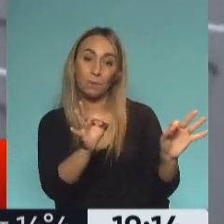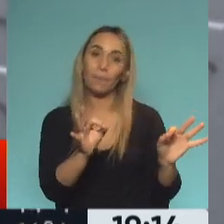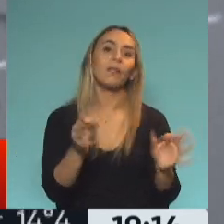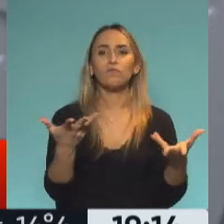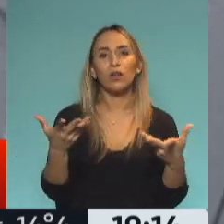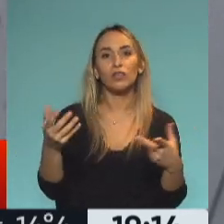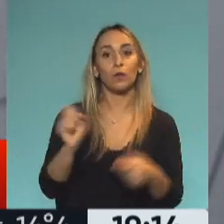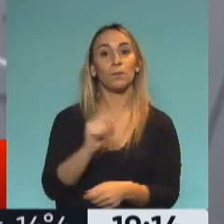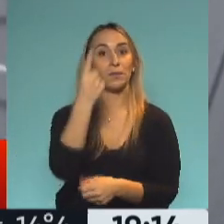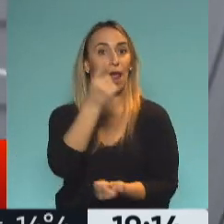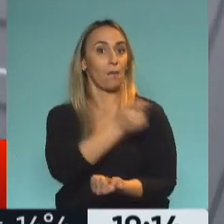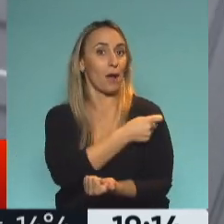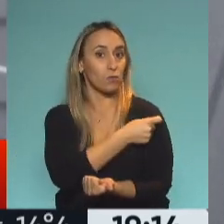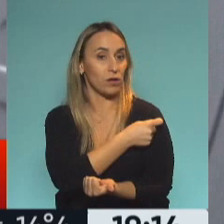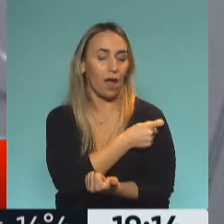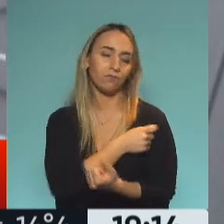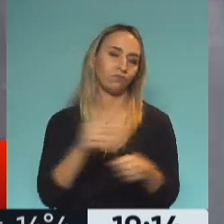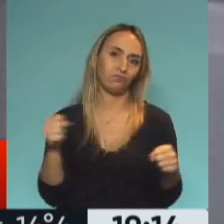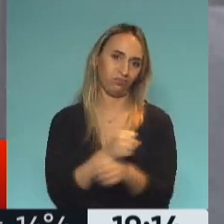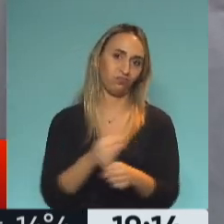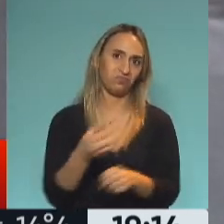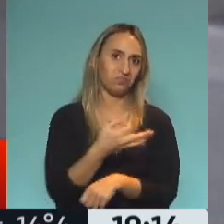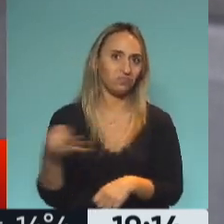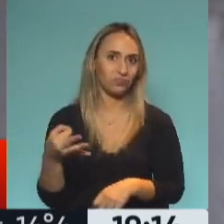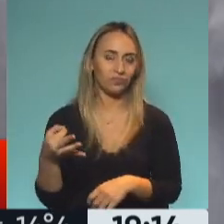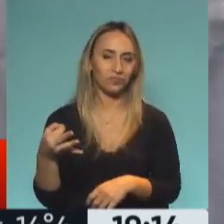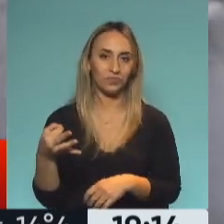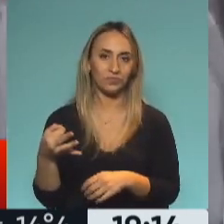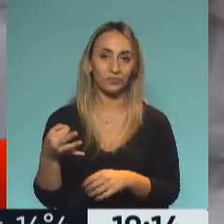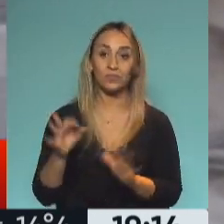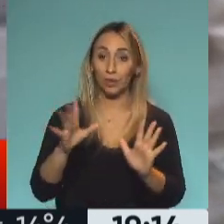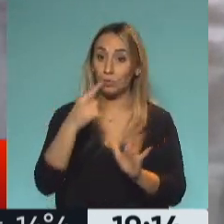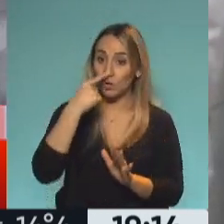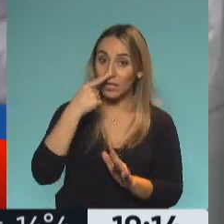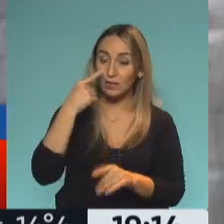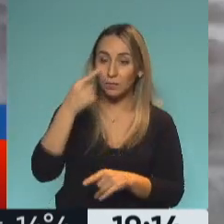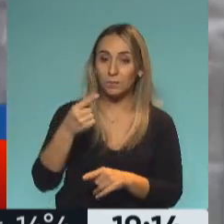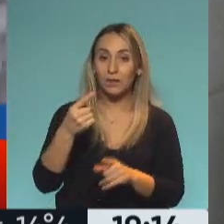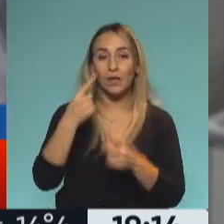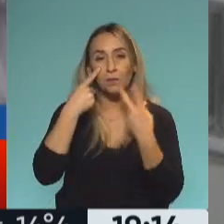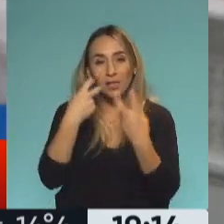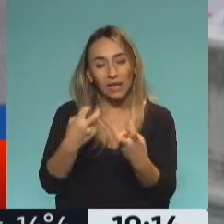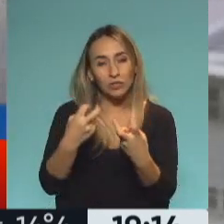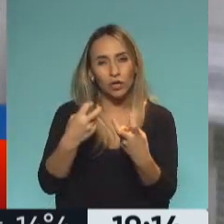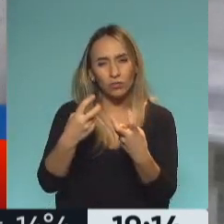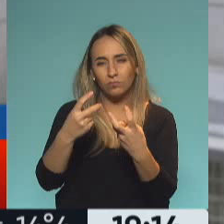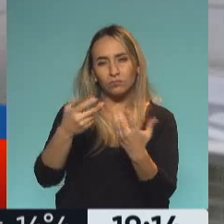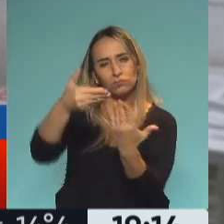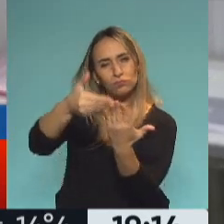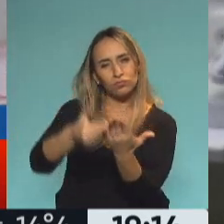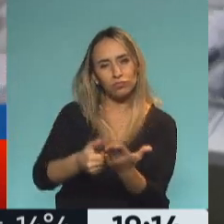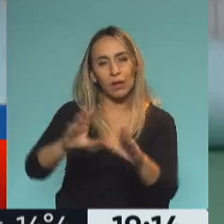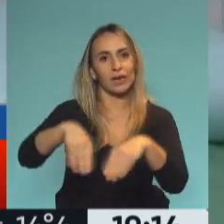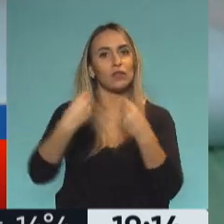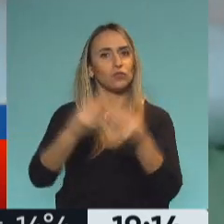primera dosis y es importante, atención con este dato, ya que los resultados de esta investigación apoyan la